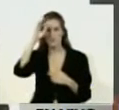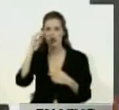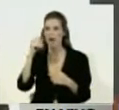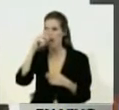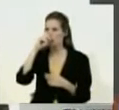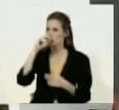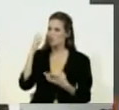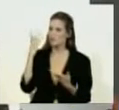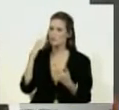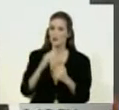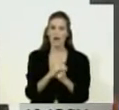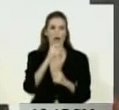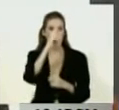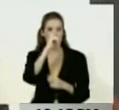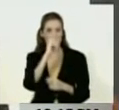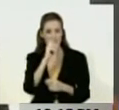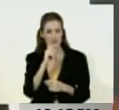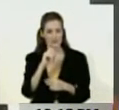Eso fue en el